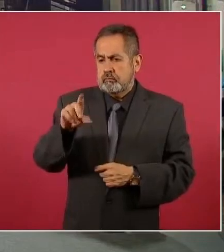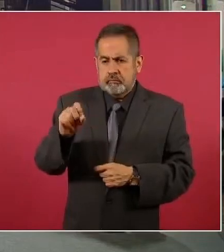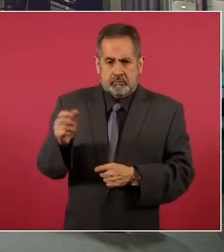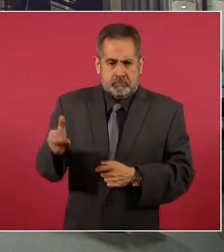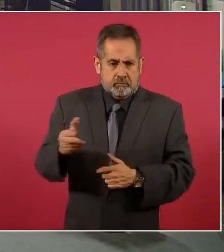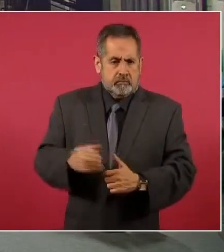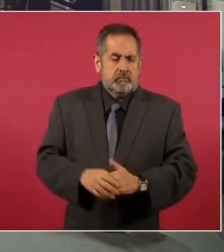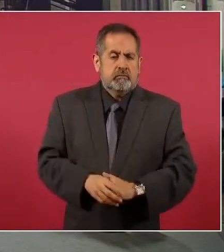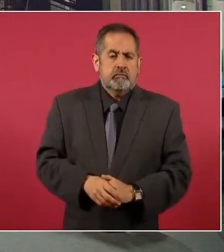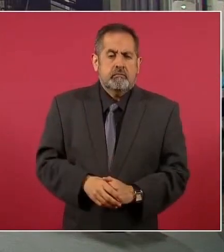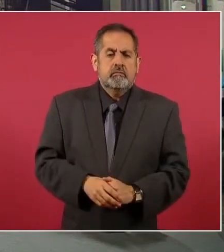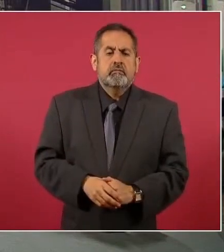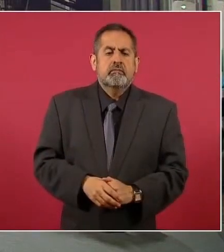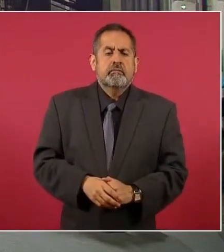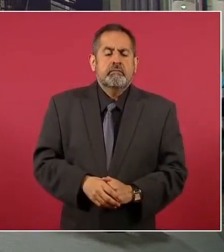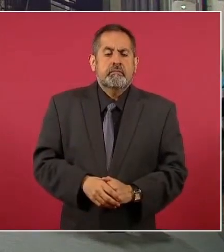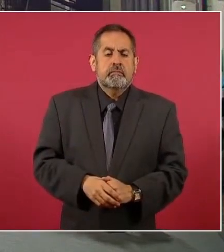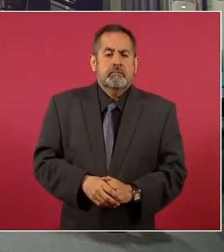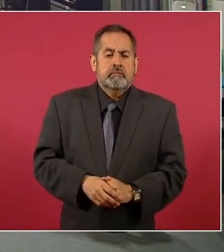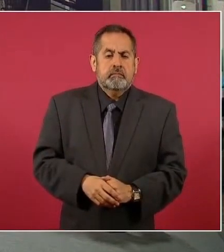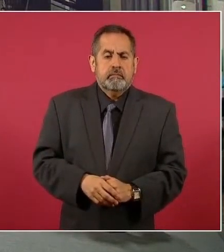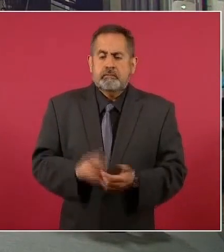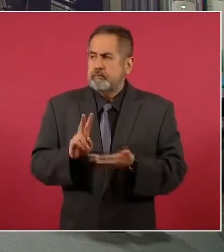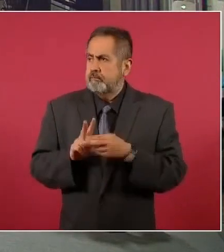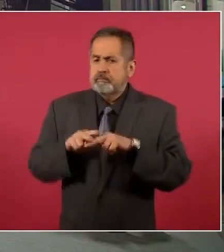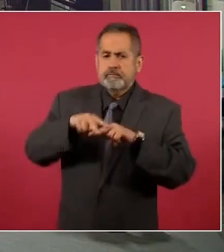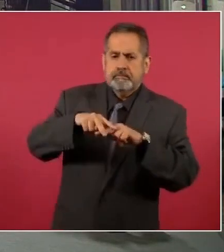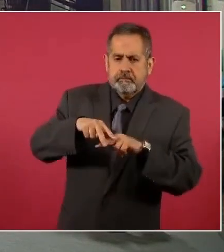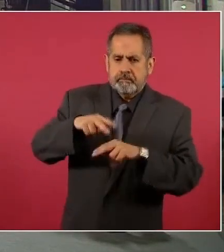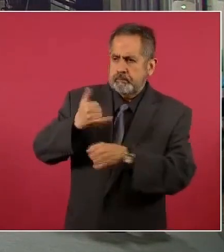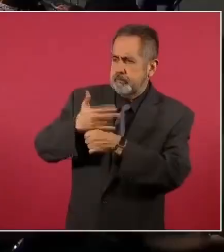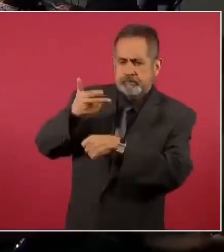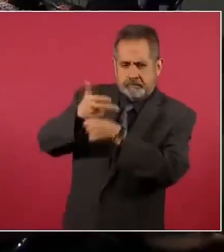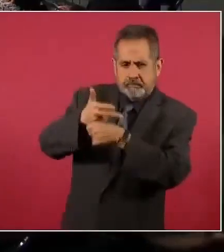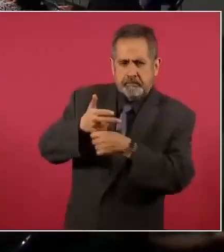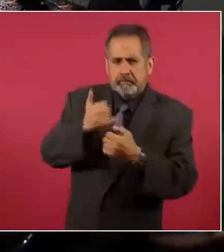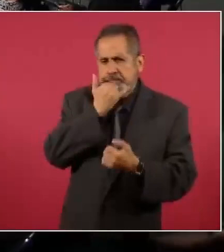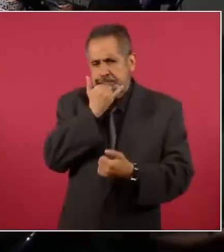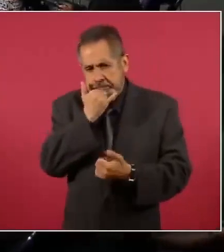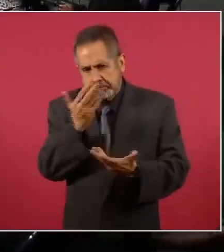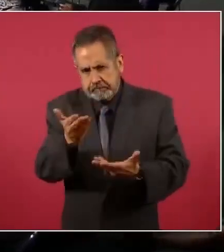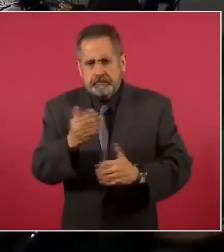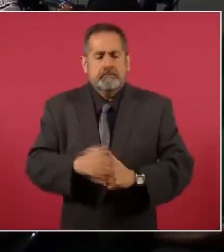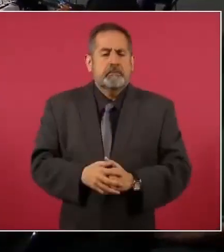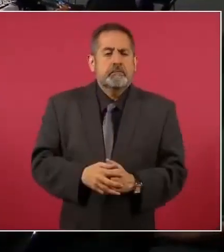Aquí casi enfrente, señor Urbano. Presidente. No me levanto por los compañeros de las cámaras, se ensució la imagen.